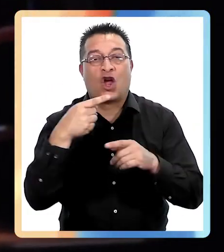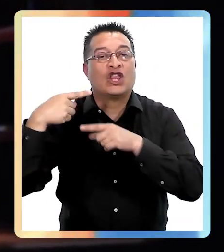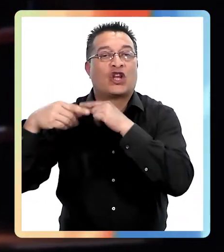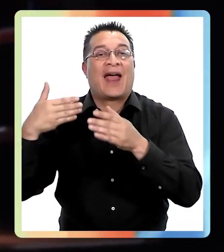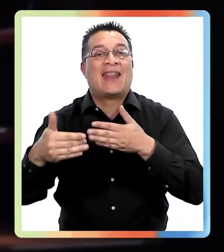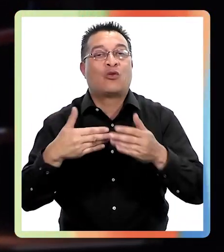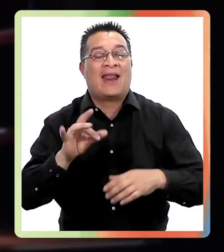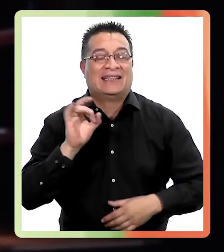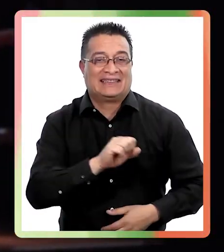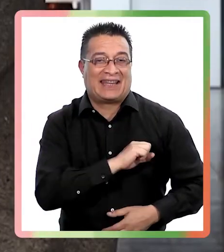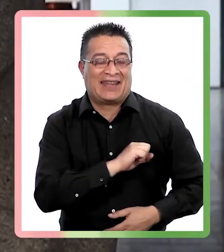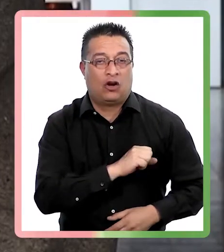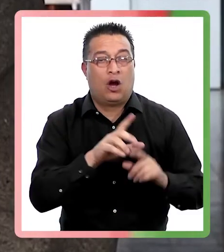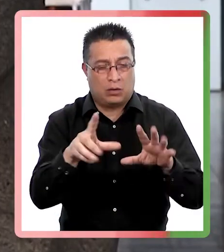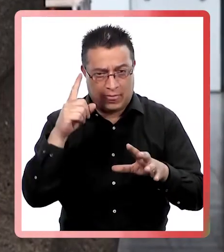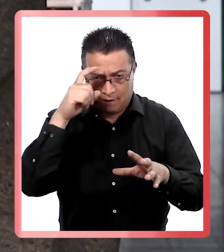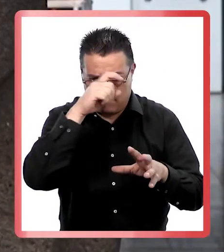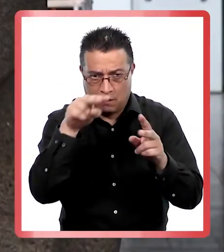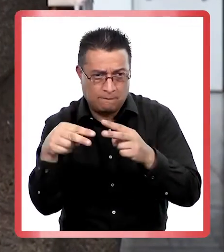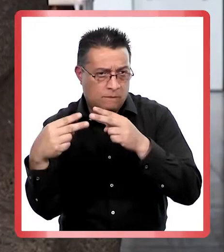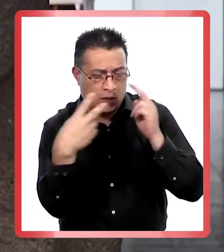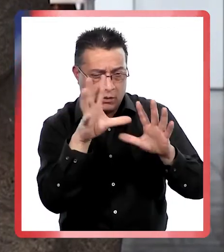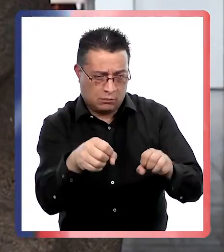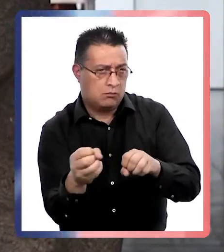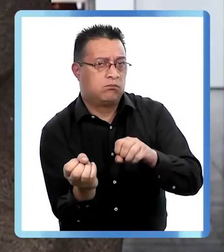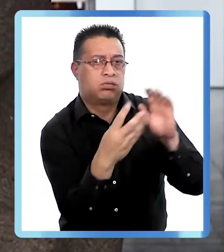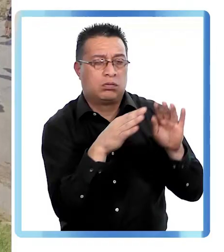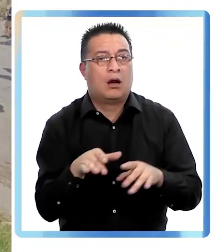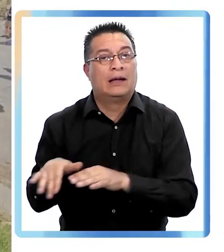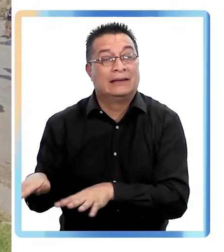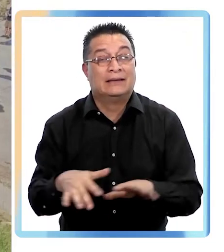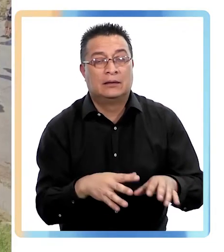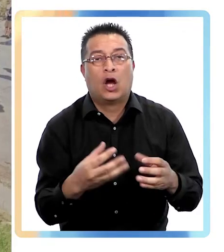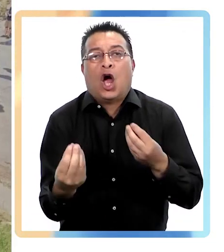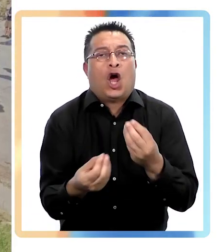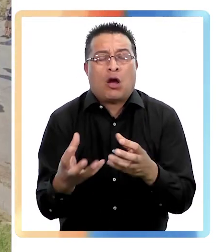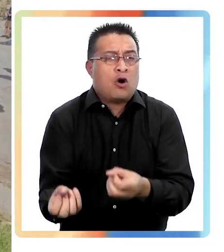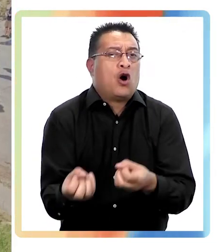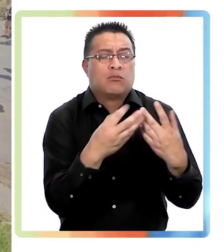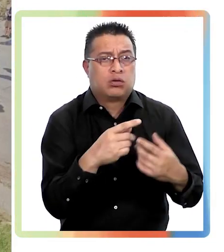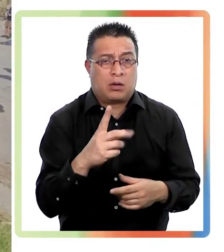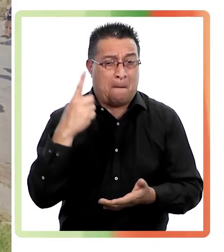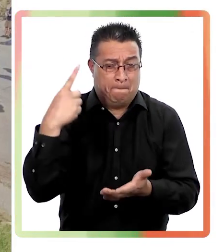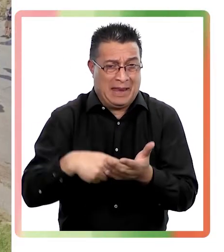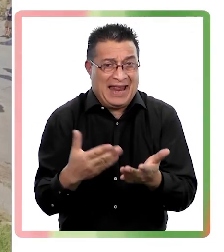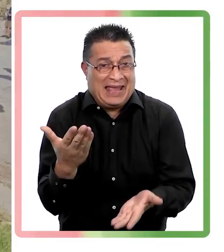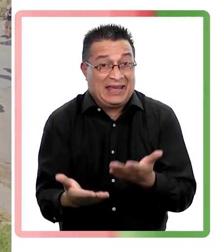viaje de vuelta a la isla. ¿Qué periplo tuvo que hacer este Muay de casi 1 tonelada de peso? Se lo contamos en